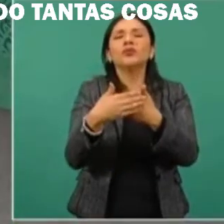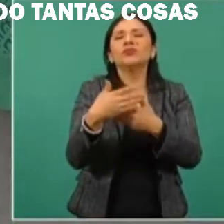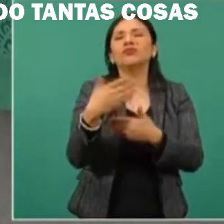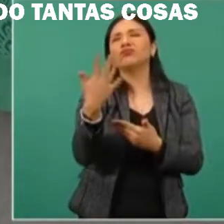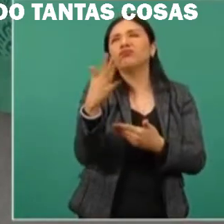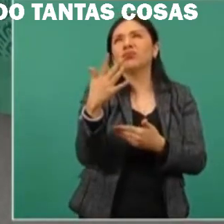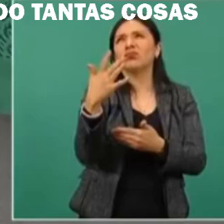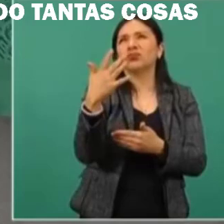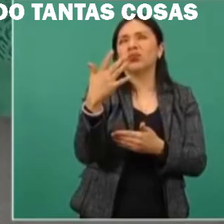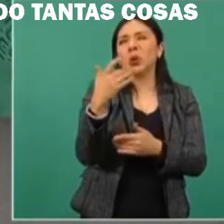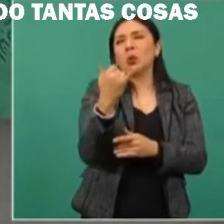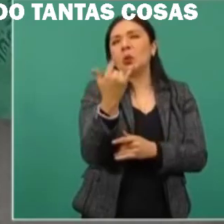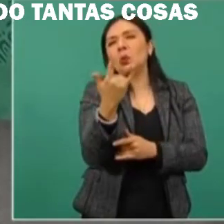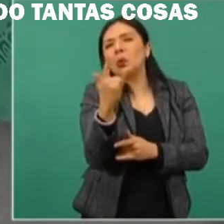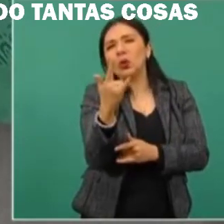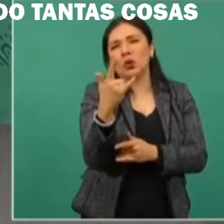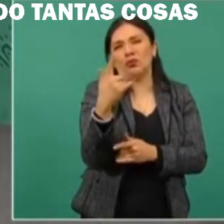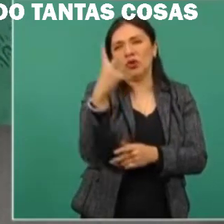año,